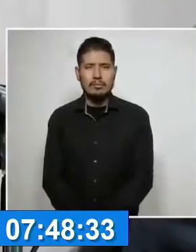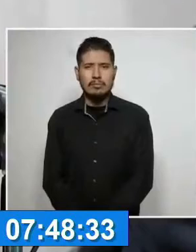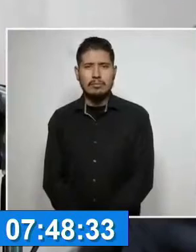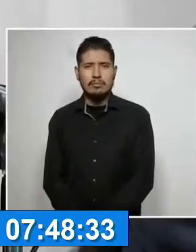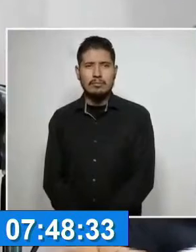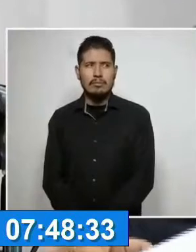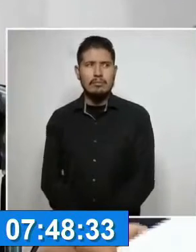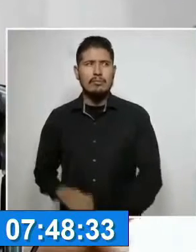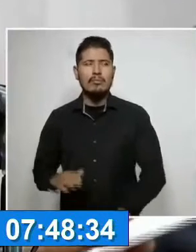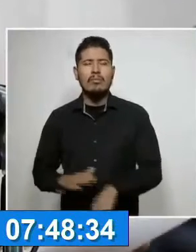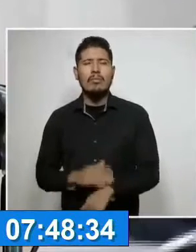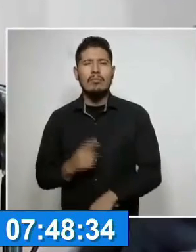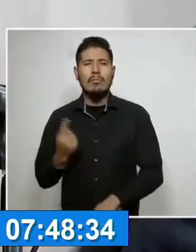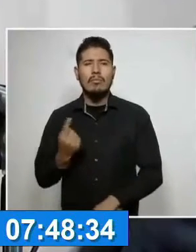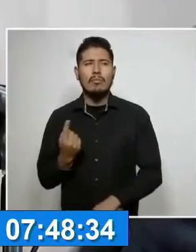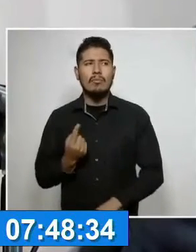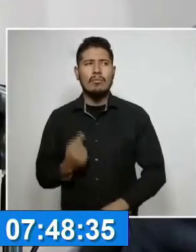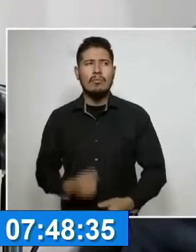porque